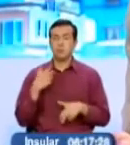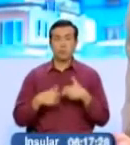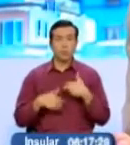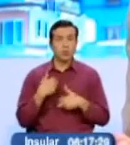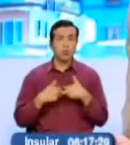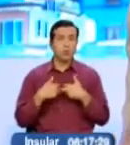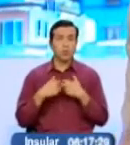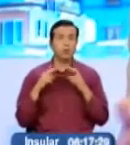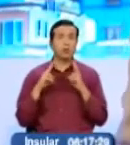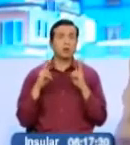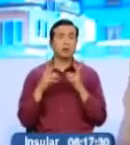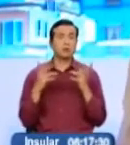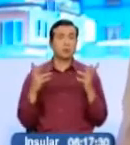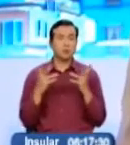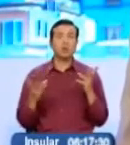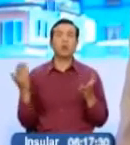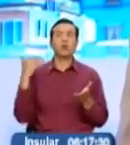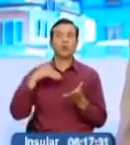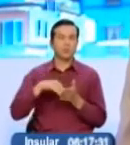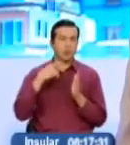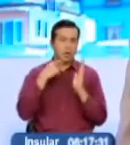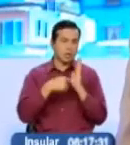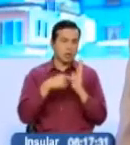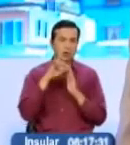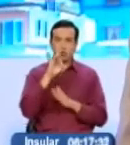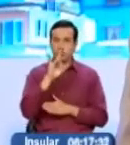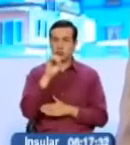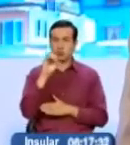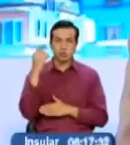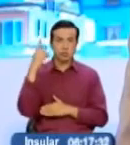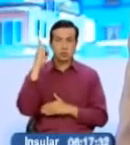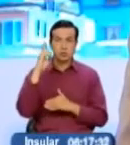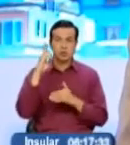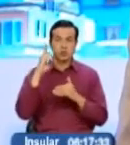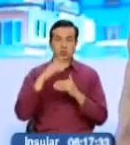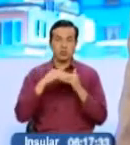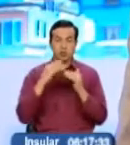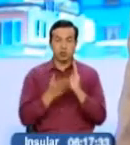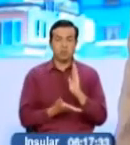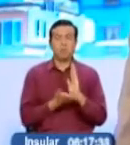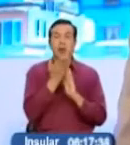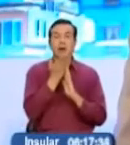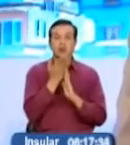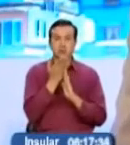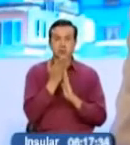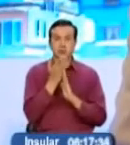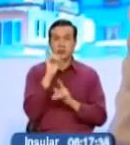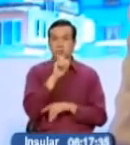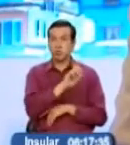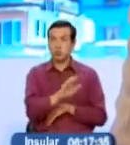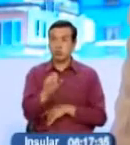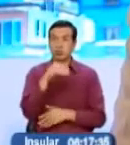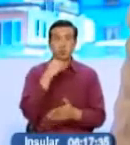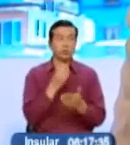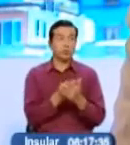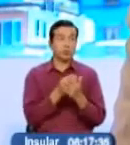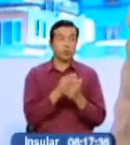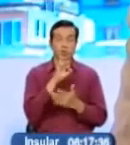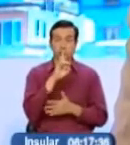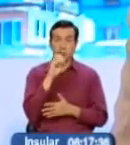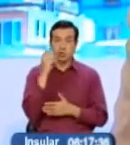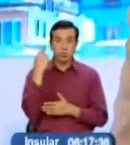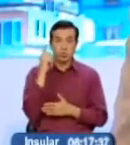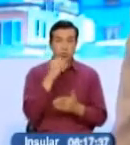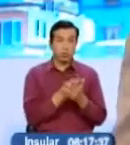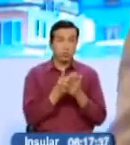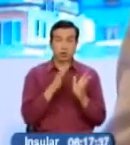el sentido de que regresemos al ejemplo inicial de los 800 millones que aumentaron en este año. La gente no consume esos 800